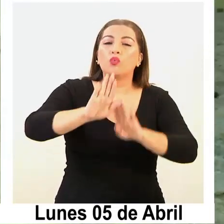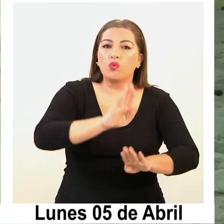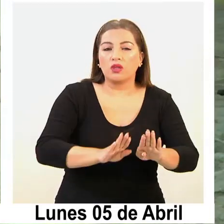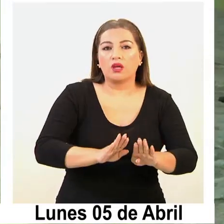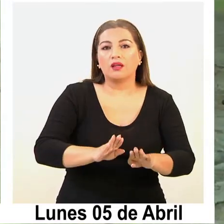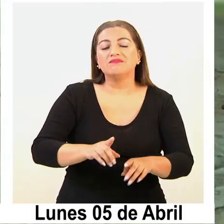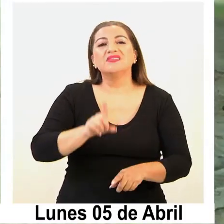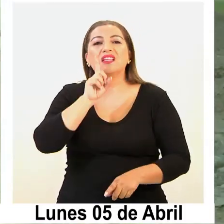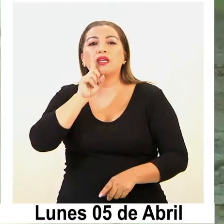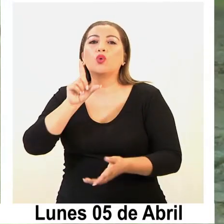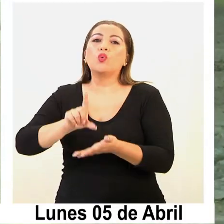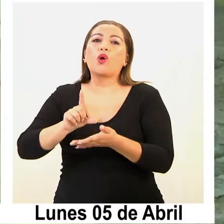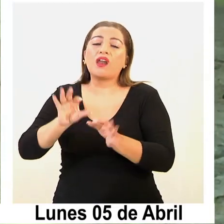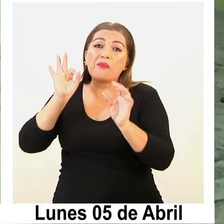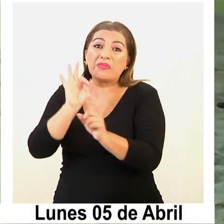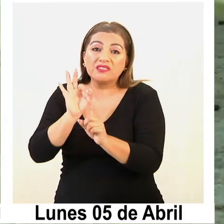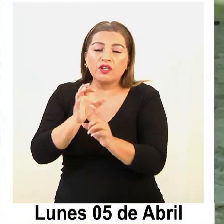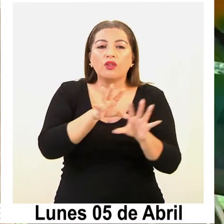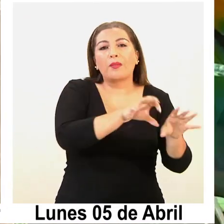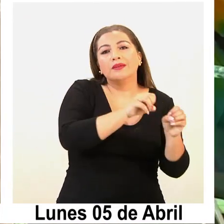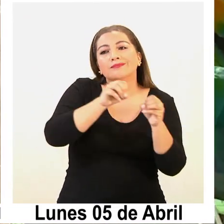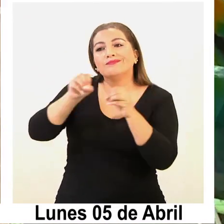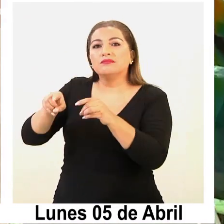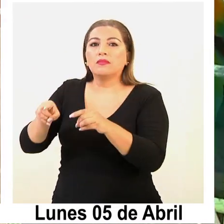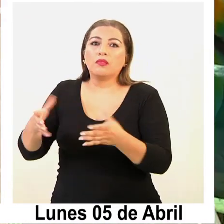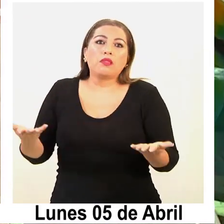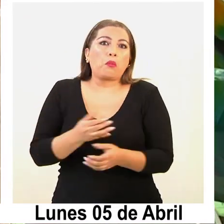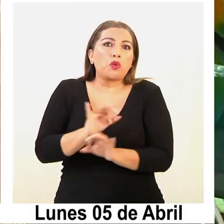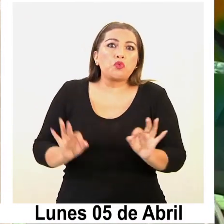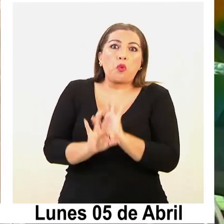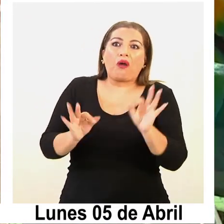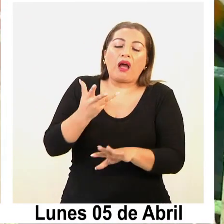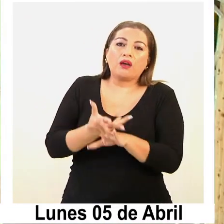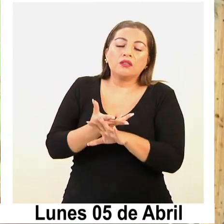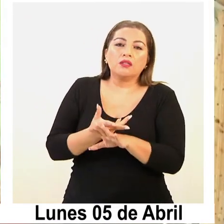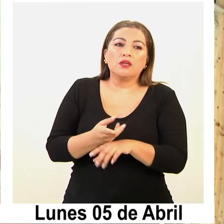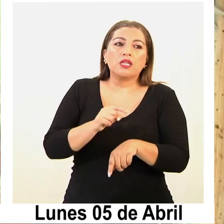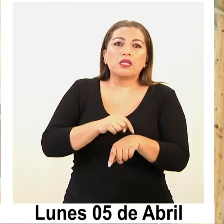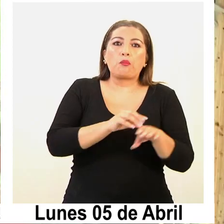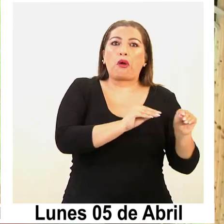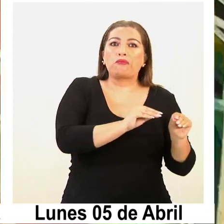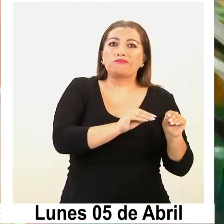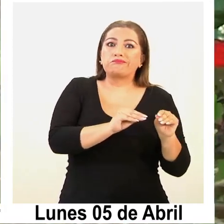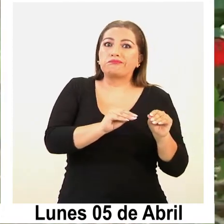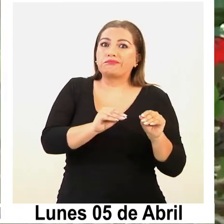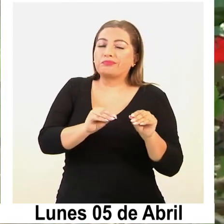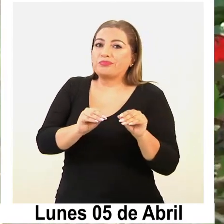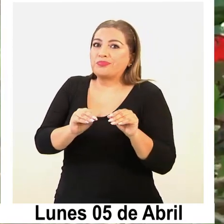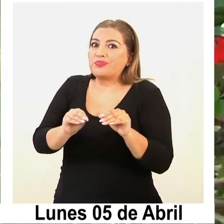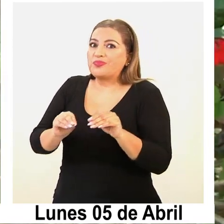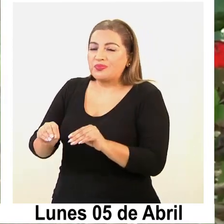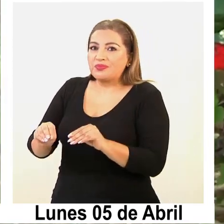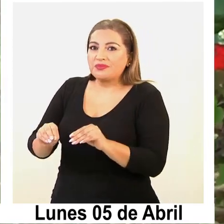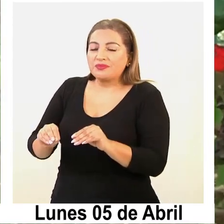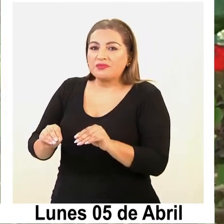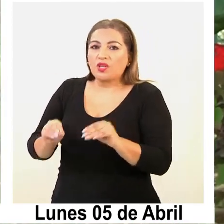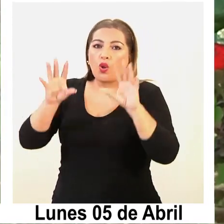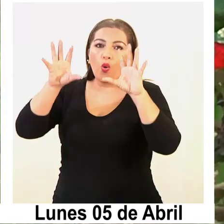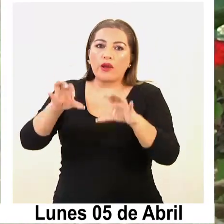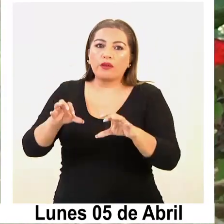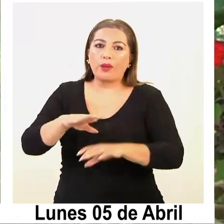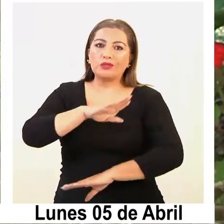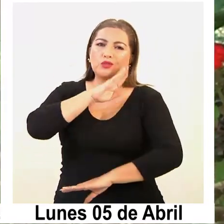encontrar un lugar adecuado para ellos, pero la verdad eso no sucede. Durante el tiempo se ha visto que estos animales han